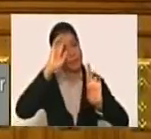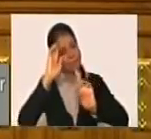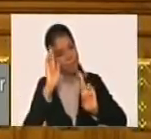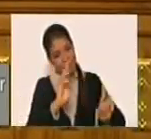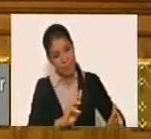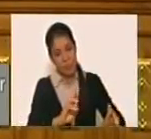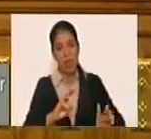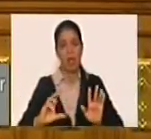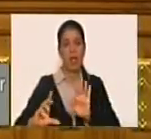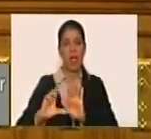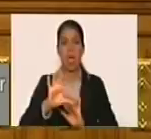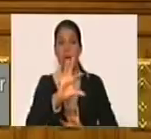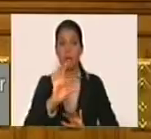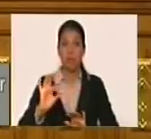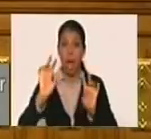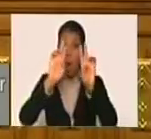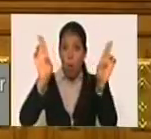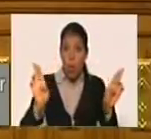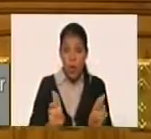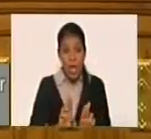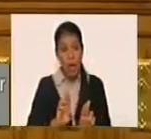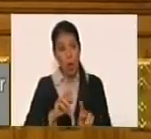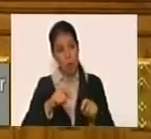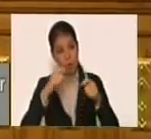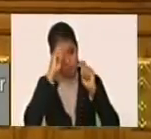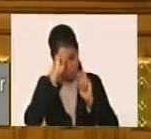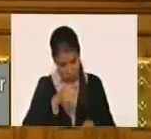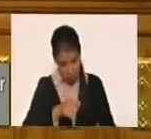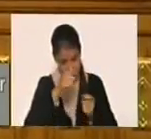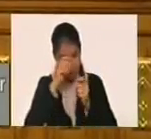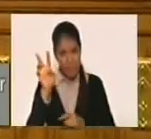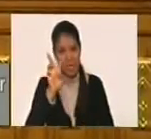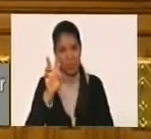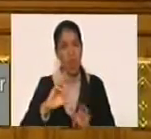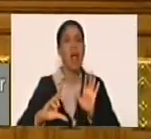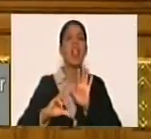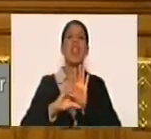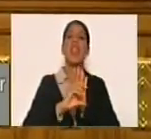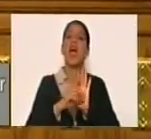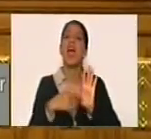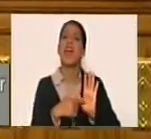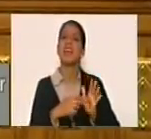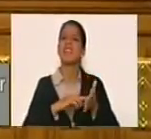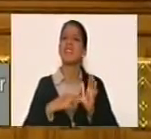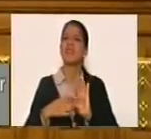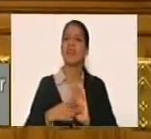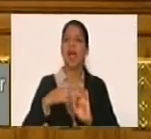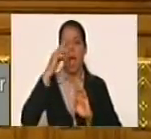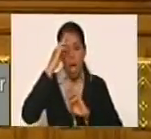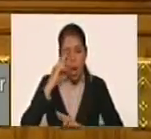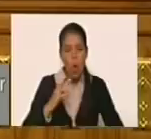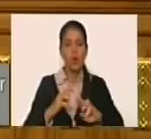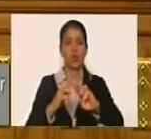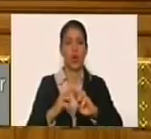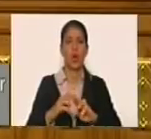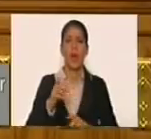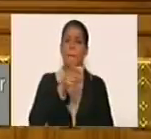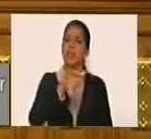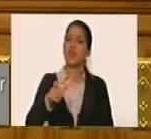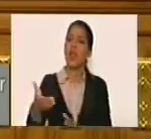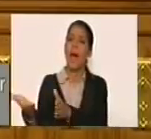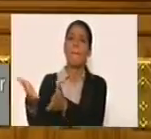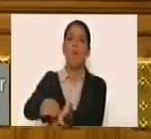hacer hoy. Esta ley también contiene un homenaje a los venezolanos y a las venezolanas que fueron quemados vivas